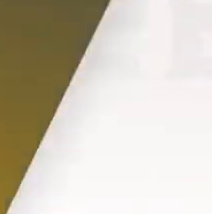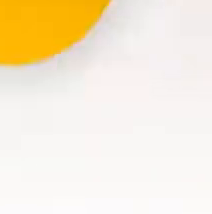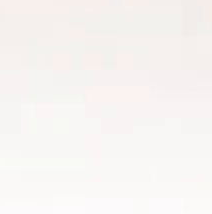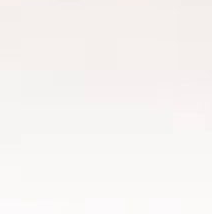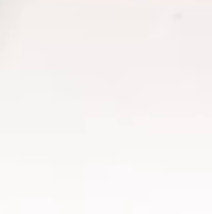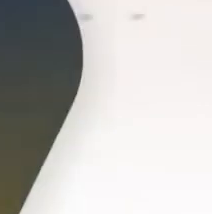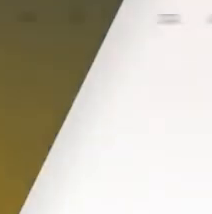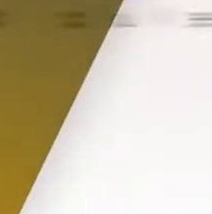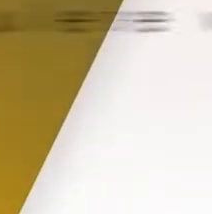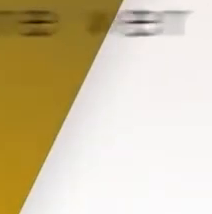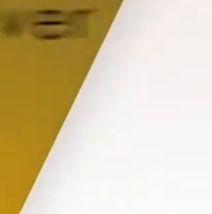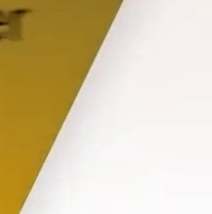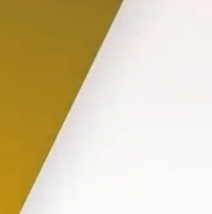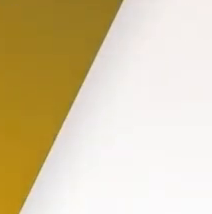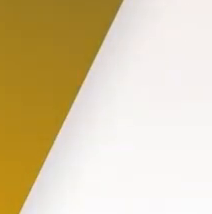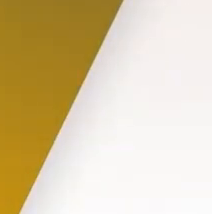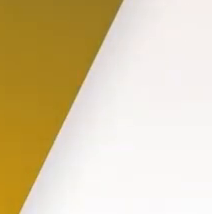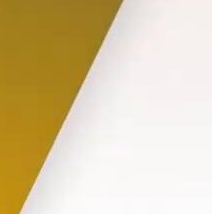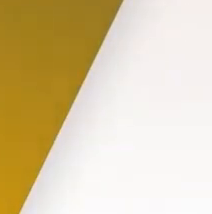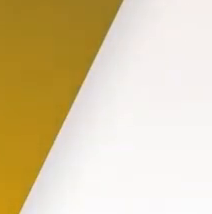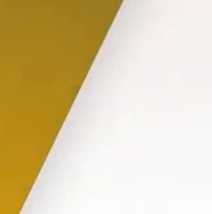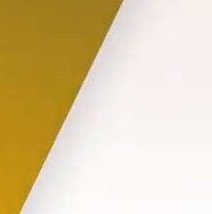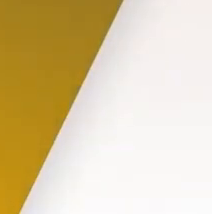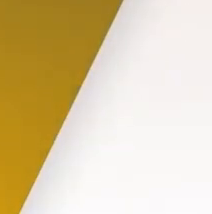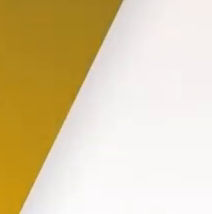Enlace Noticias, lo que usted quiere ver.